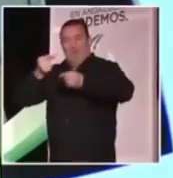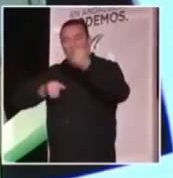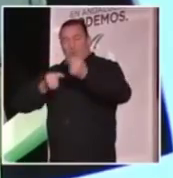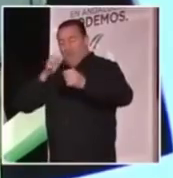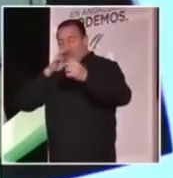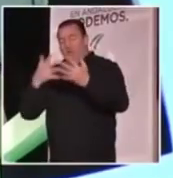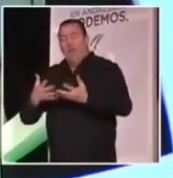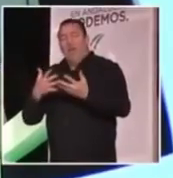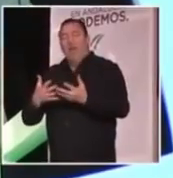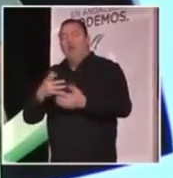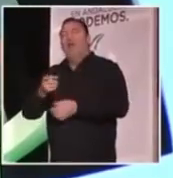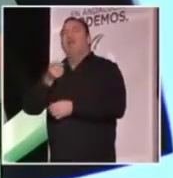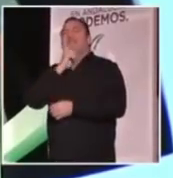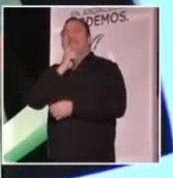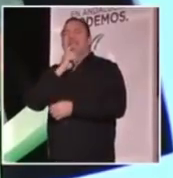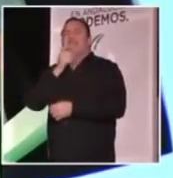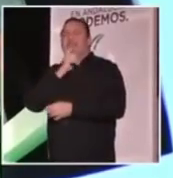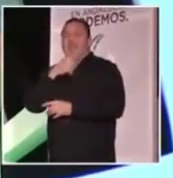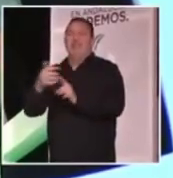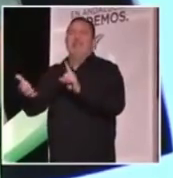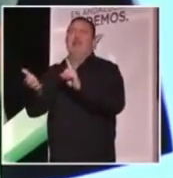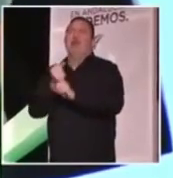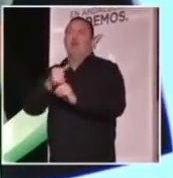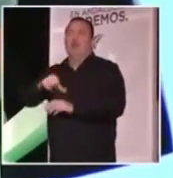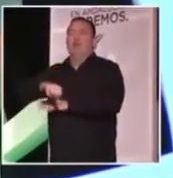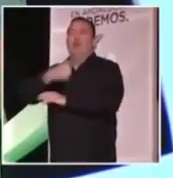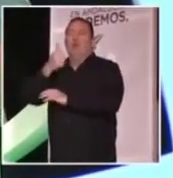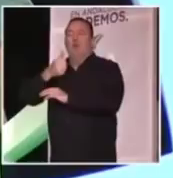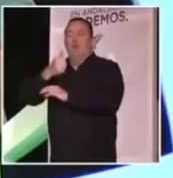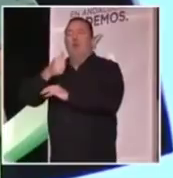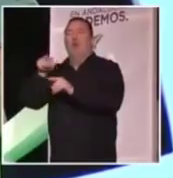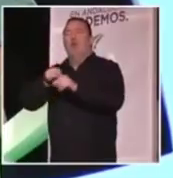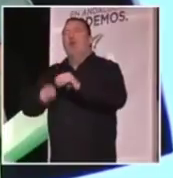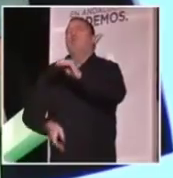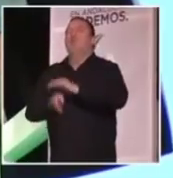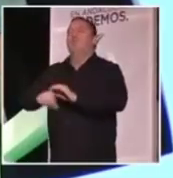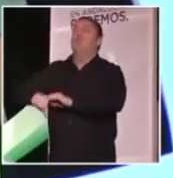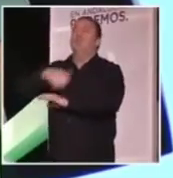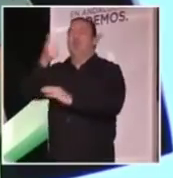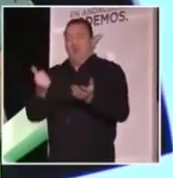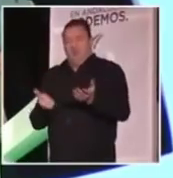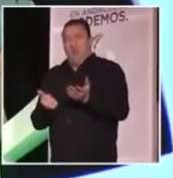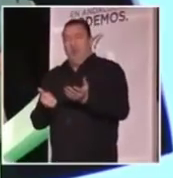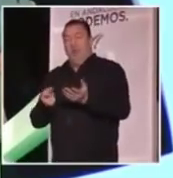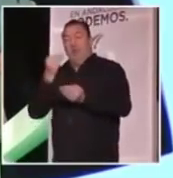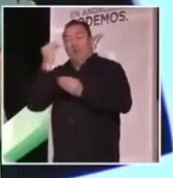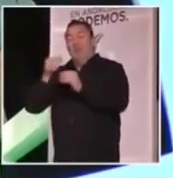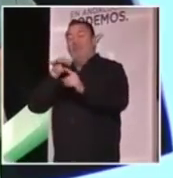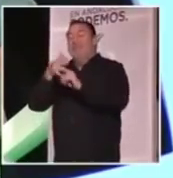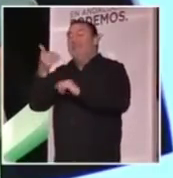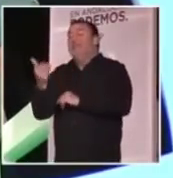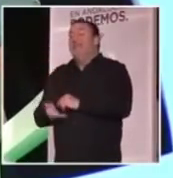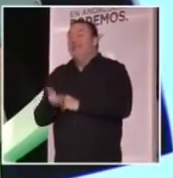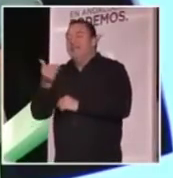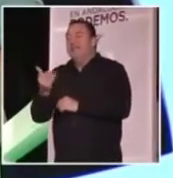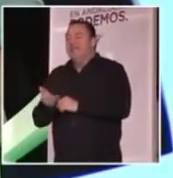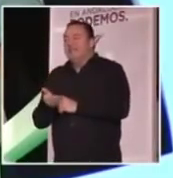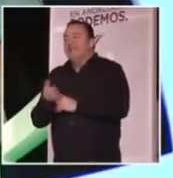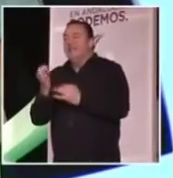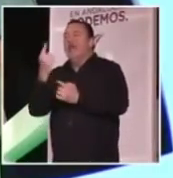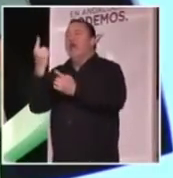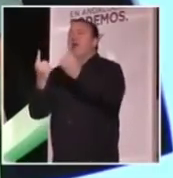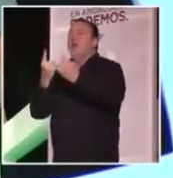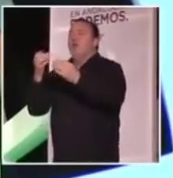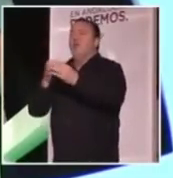que hoy es tan difícil que consigamos aprobar salgan adelante, piensan que el factor decisivo es lo que hagan algunos